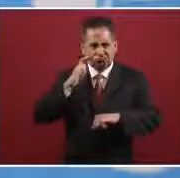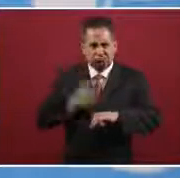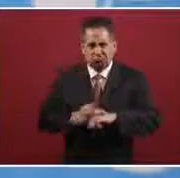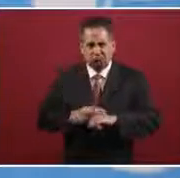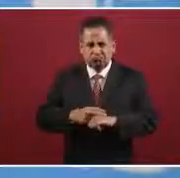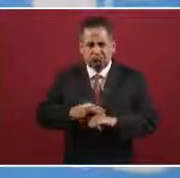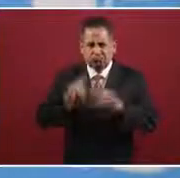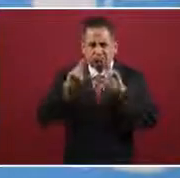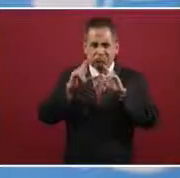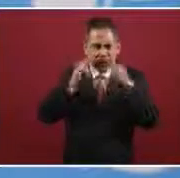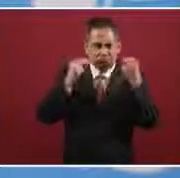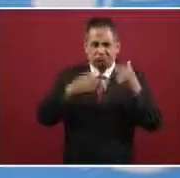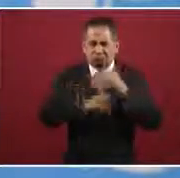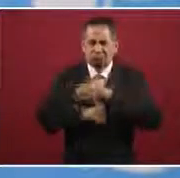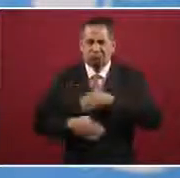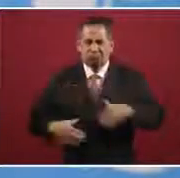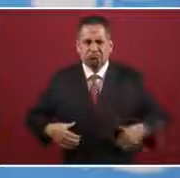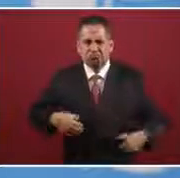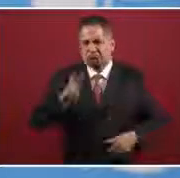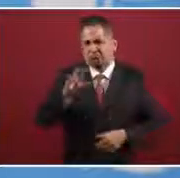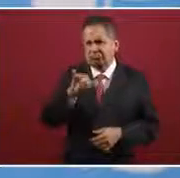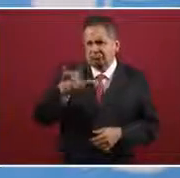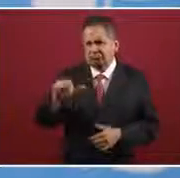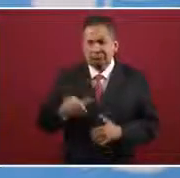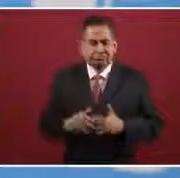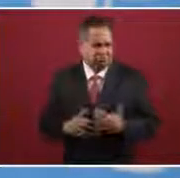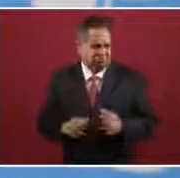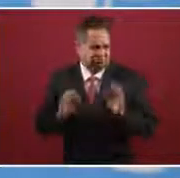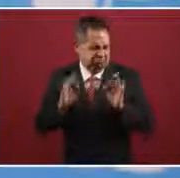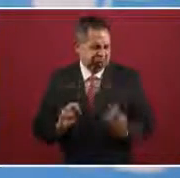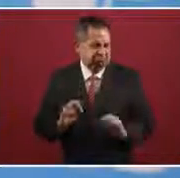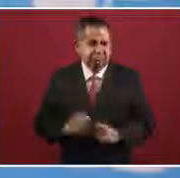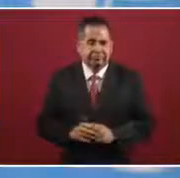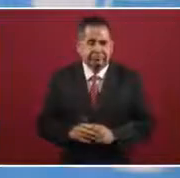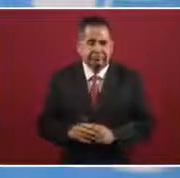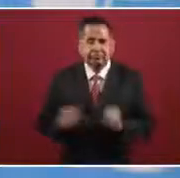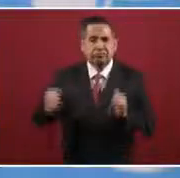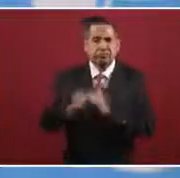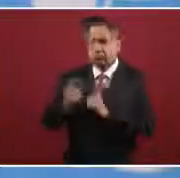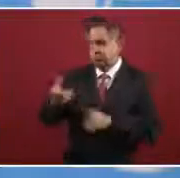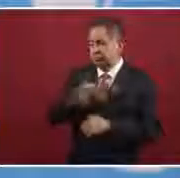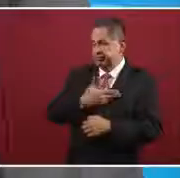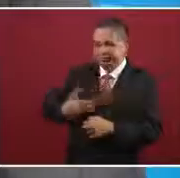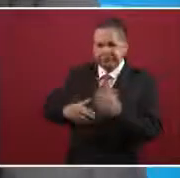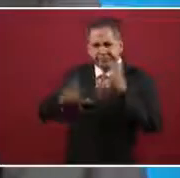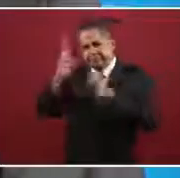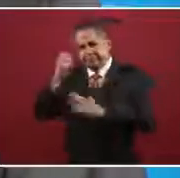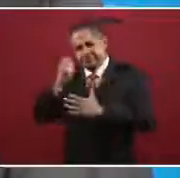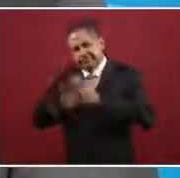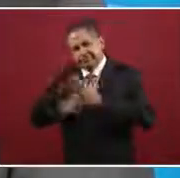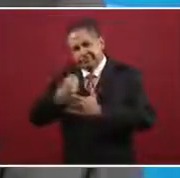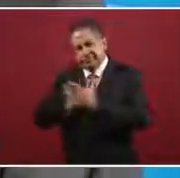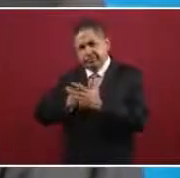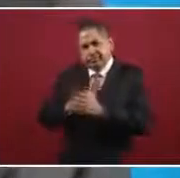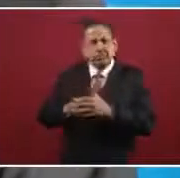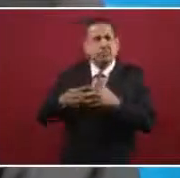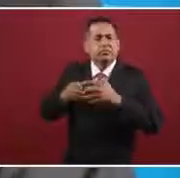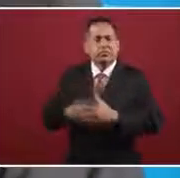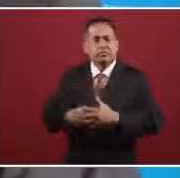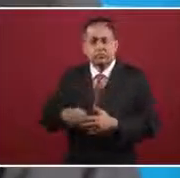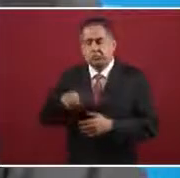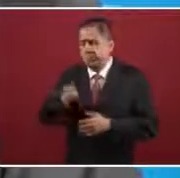Francisco Villa, y un presidente revolucionario que es el que